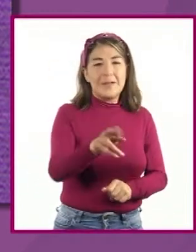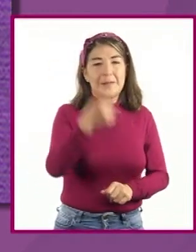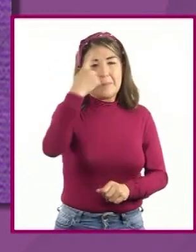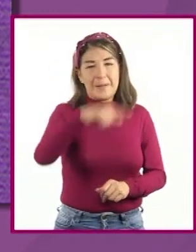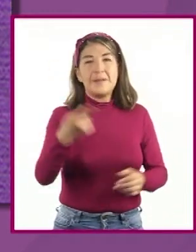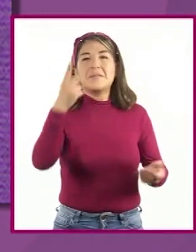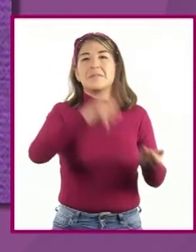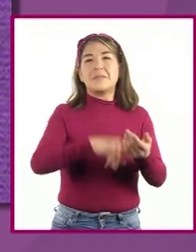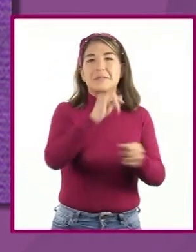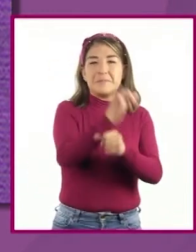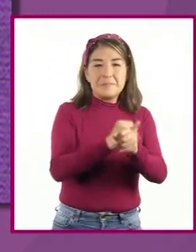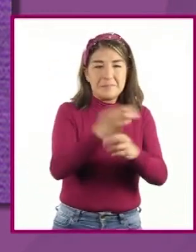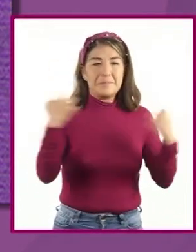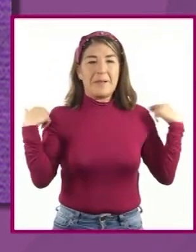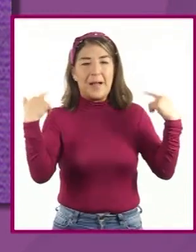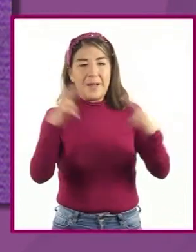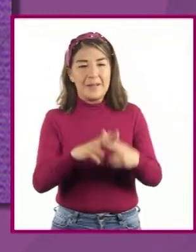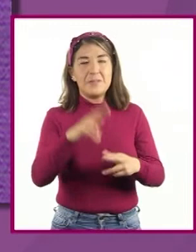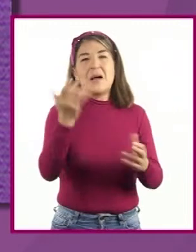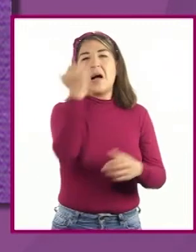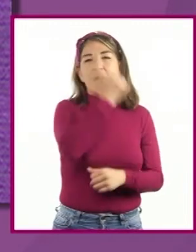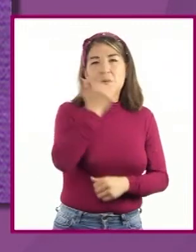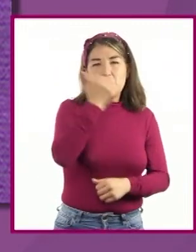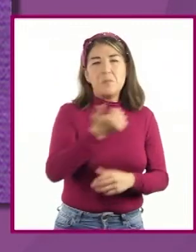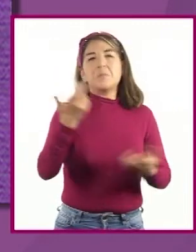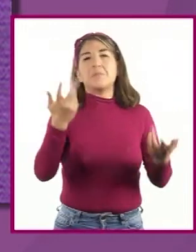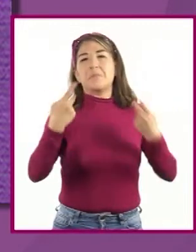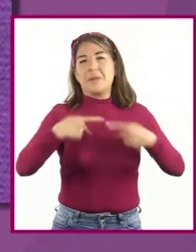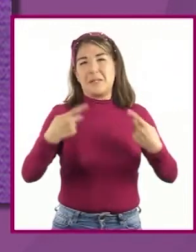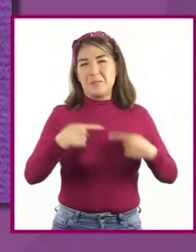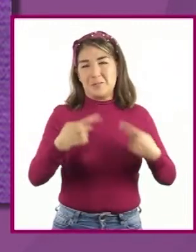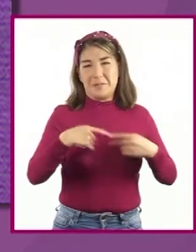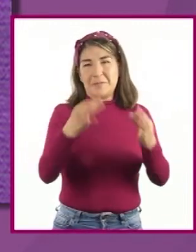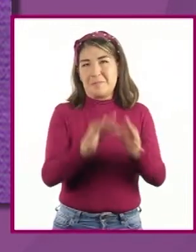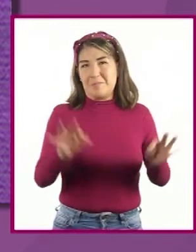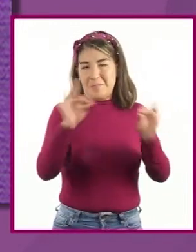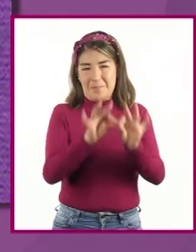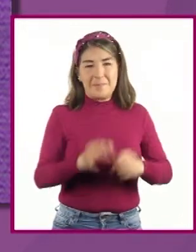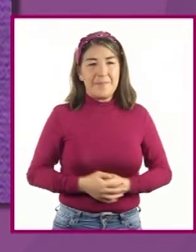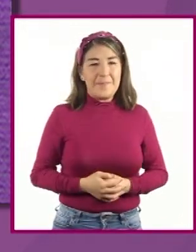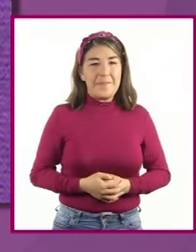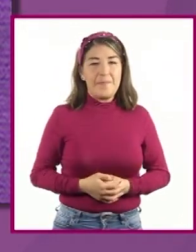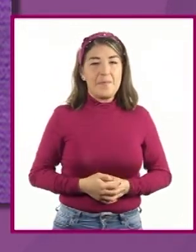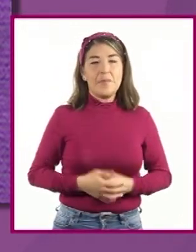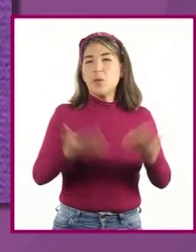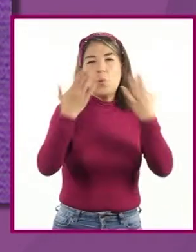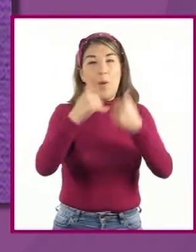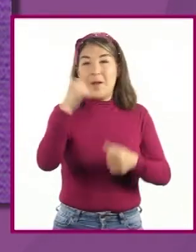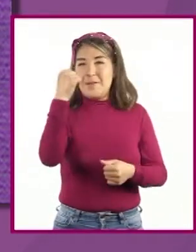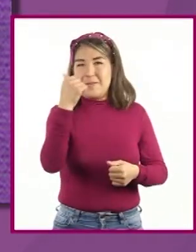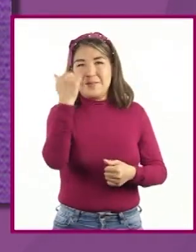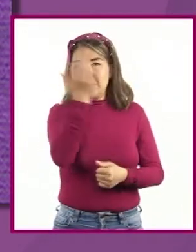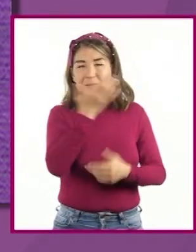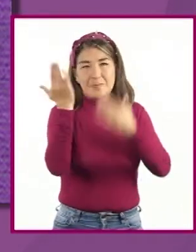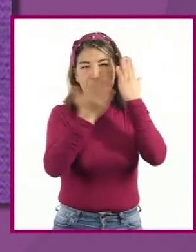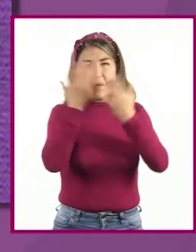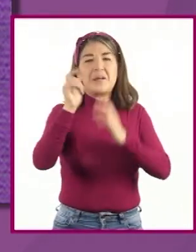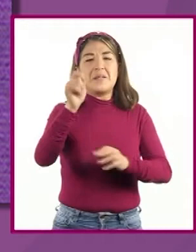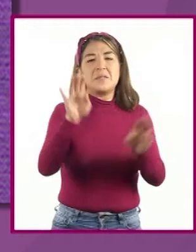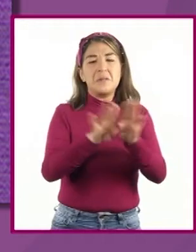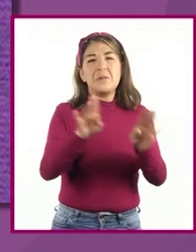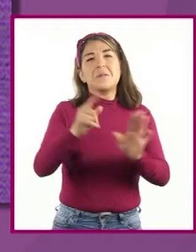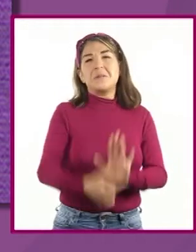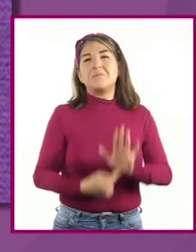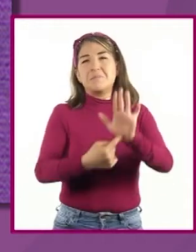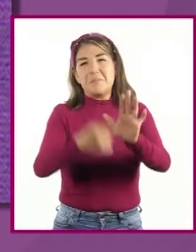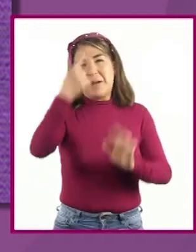a profesores, investigadores, alumnos o funcionarios; y el no académico, que muestra los resultados con fines prácticos